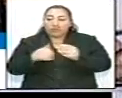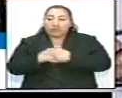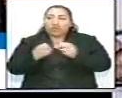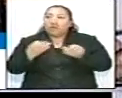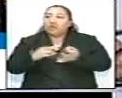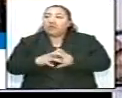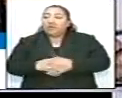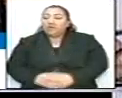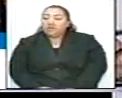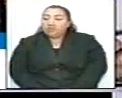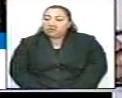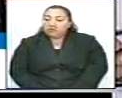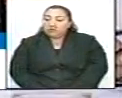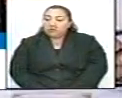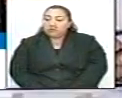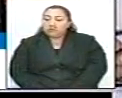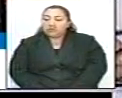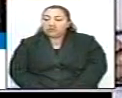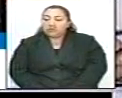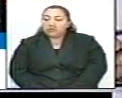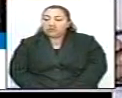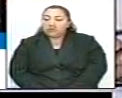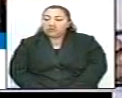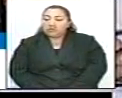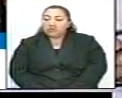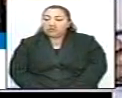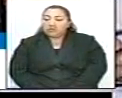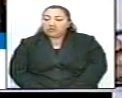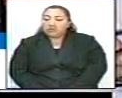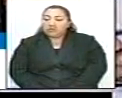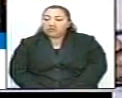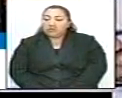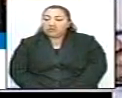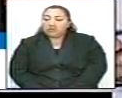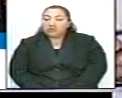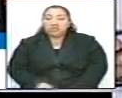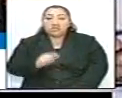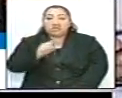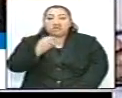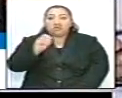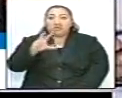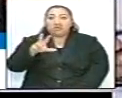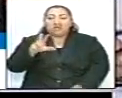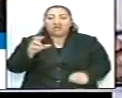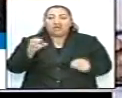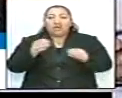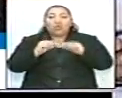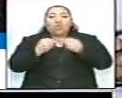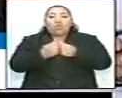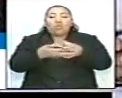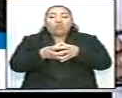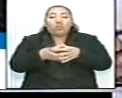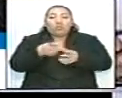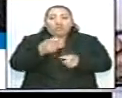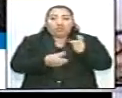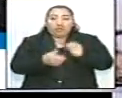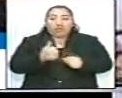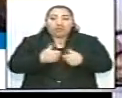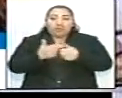ahora ejecución de 103 caseríos y 14 anexos en un solo código. De verdad que es histórico este proyecto, es el único en el